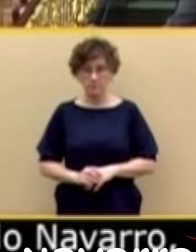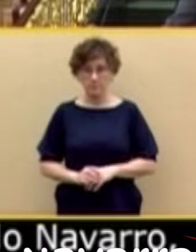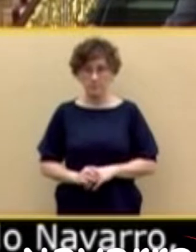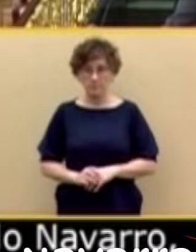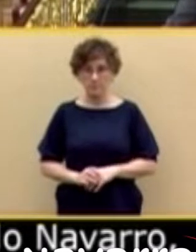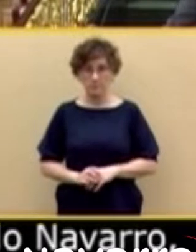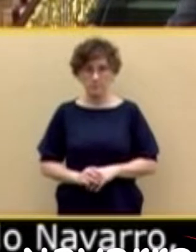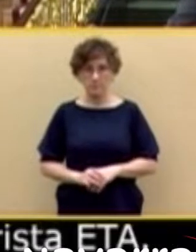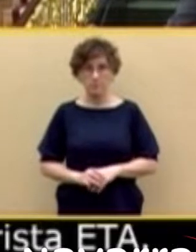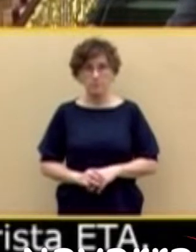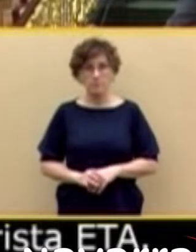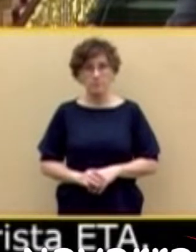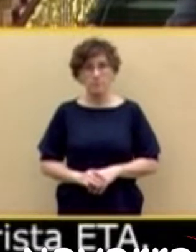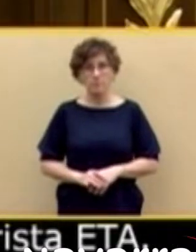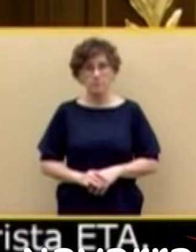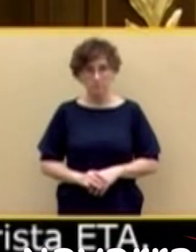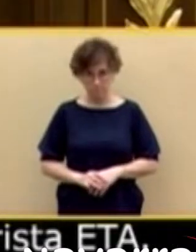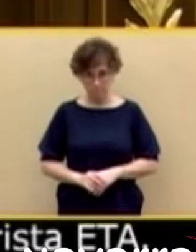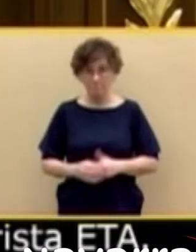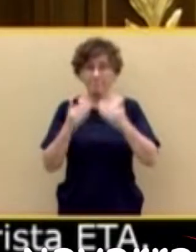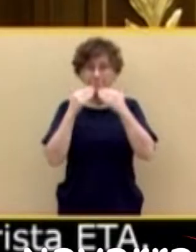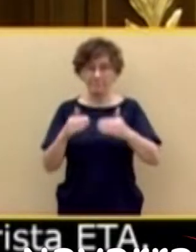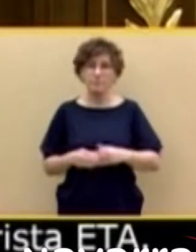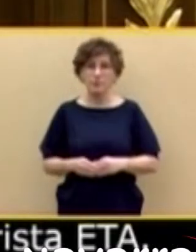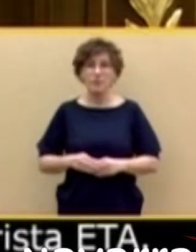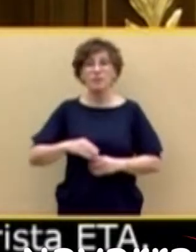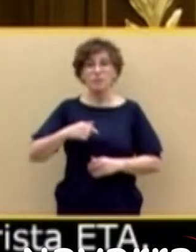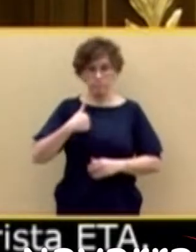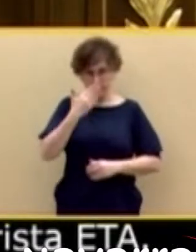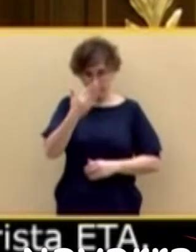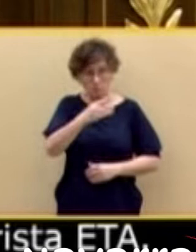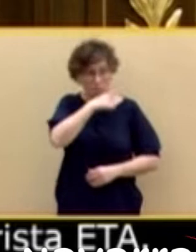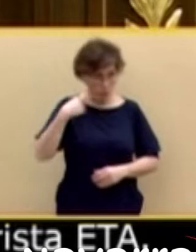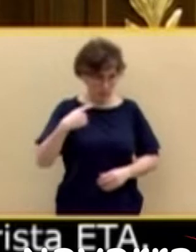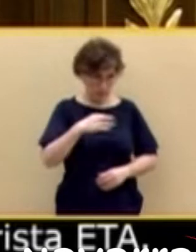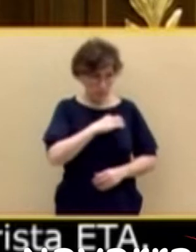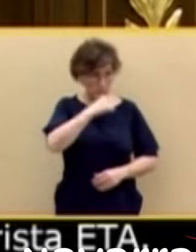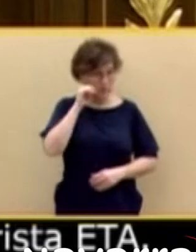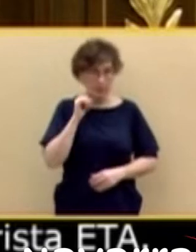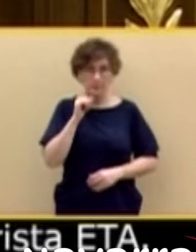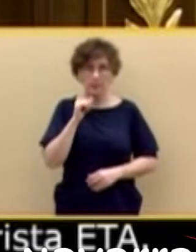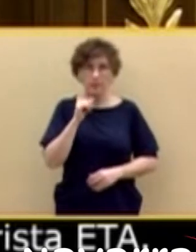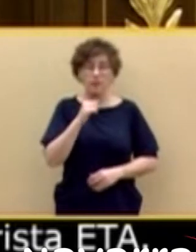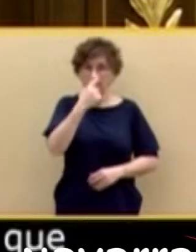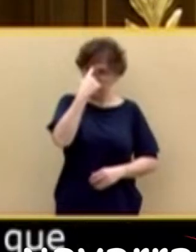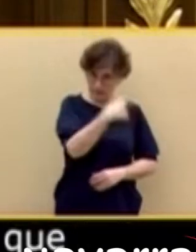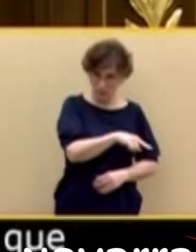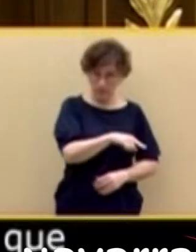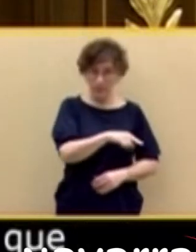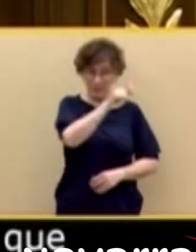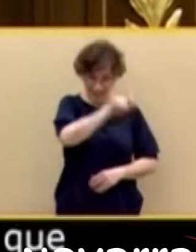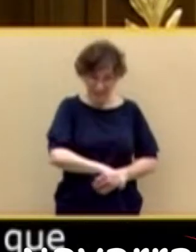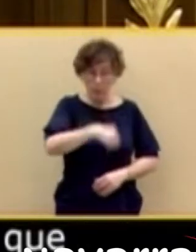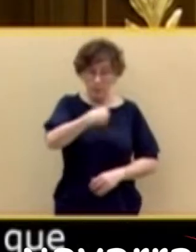Muchas gracias, señorías. Y tengo que decirle, y me duele decirlo, señor Sánchez, una vez más, que usted sabe que es presidente con los